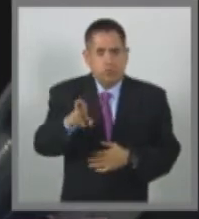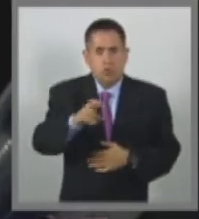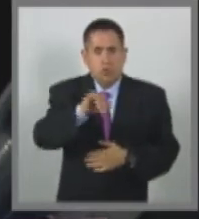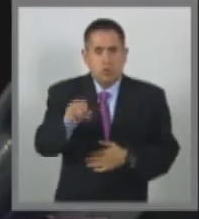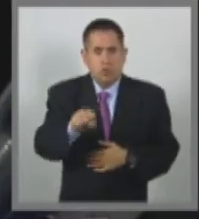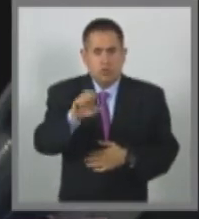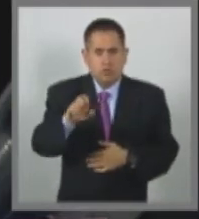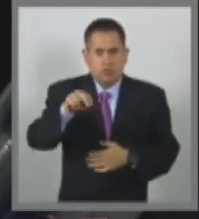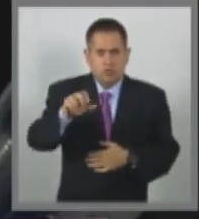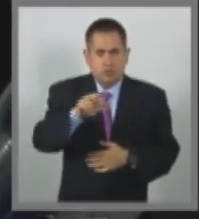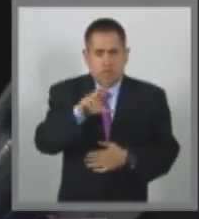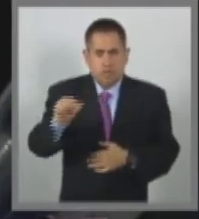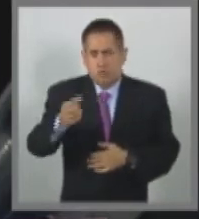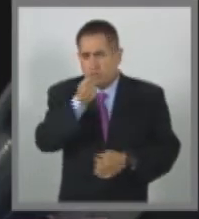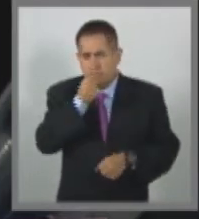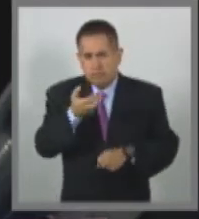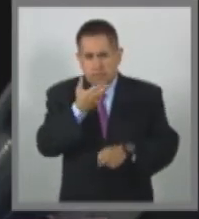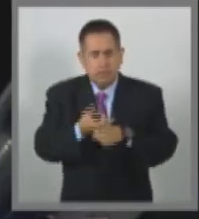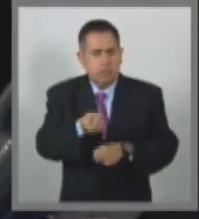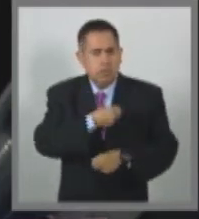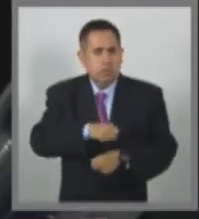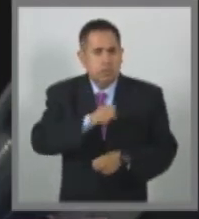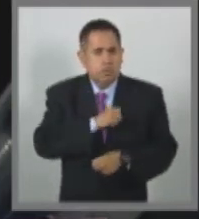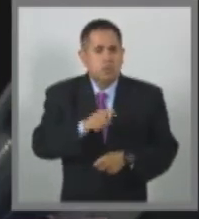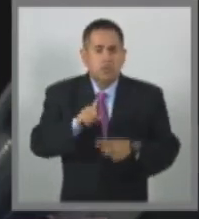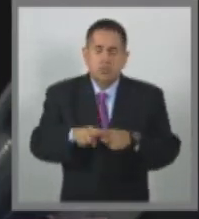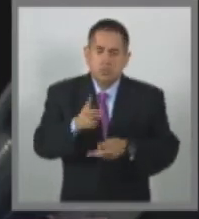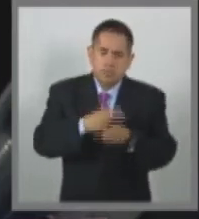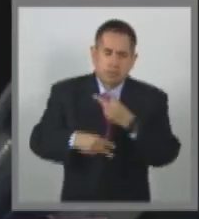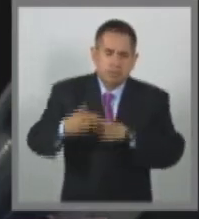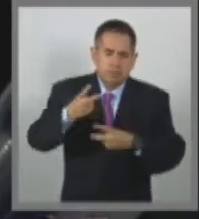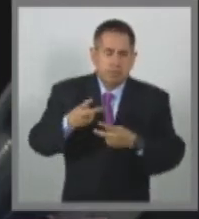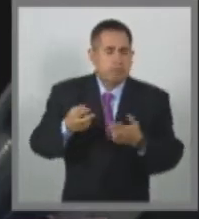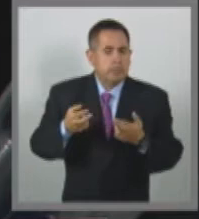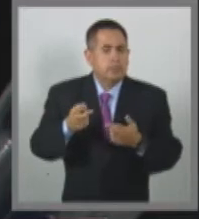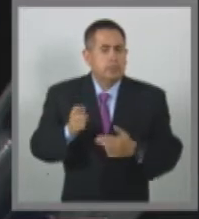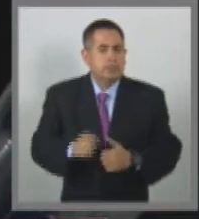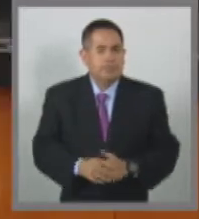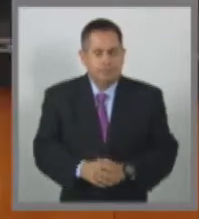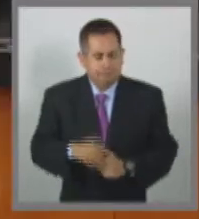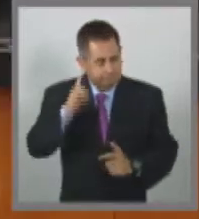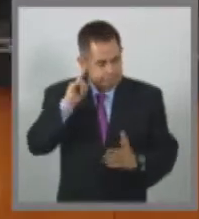Narro Robles, secretario de Salud, quien asiste.